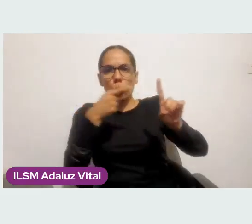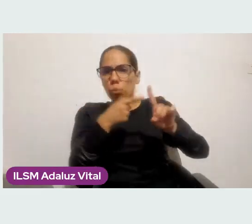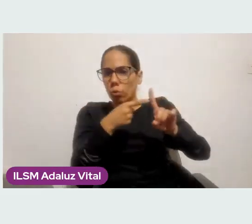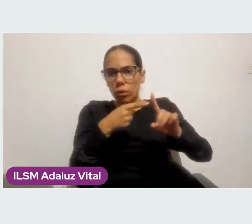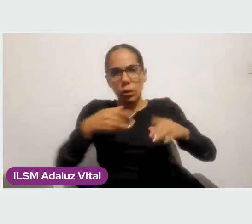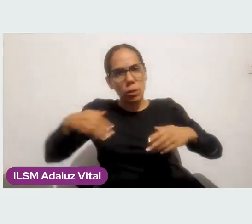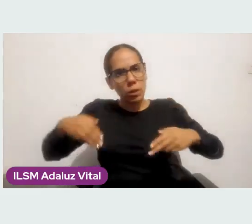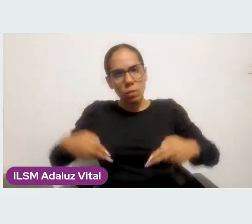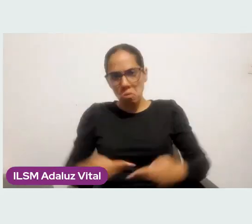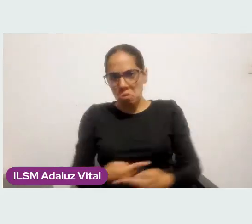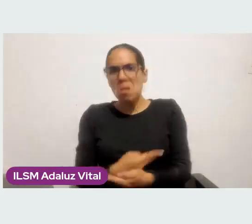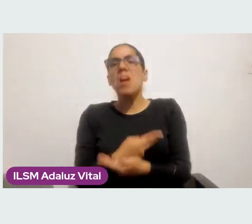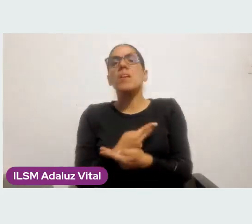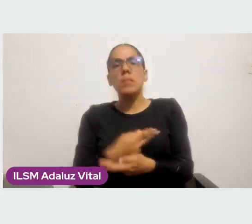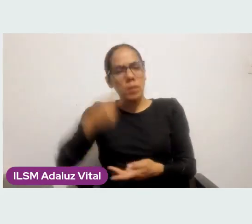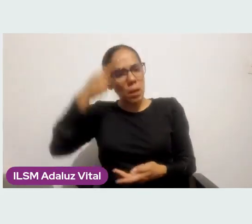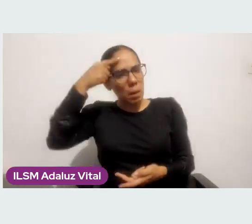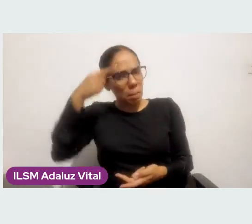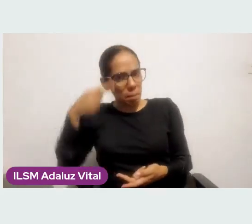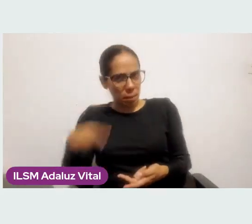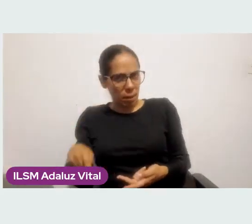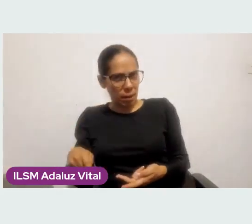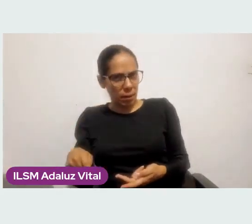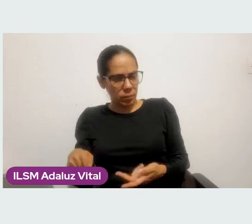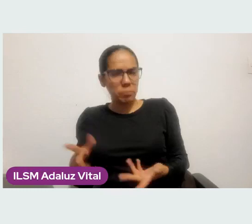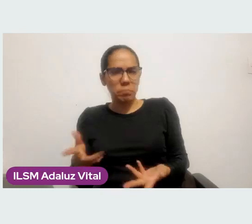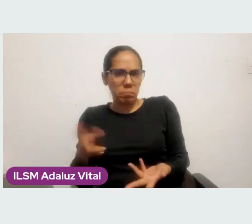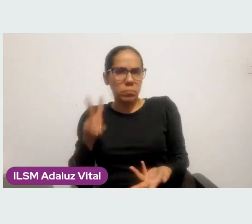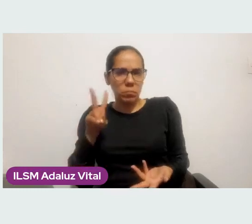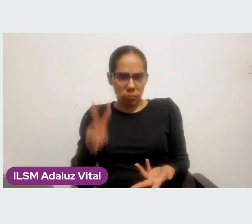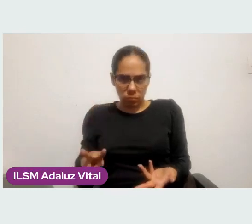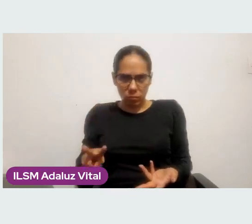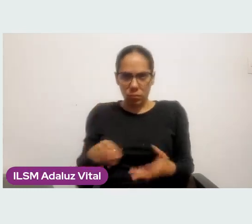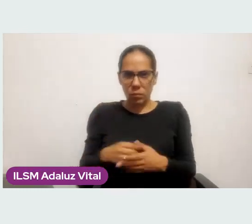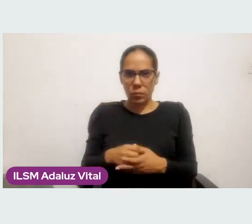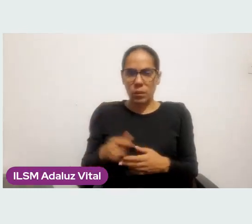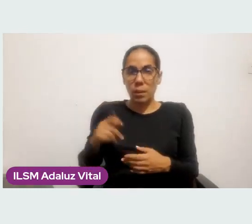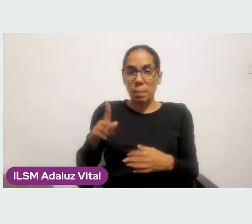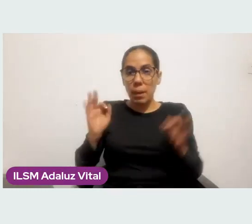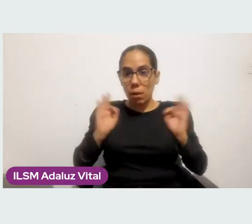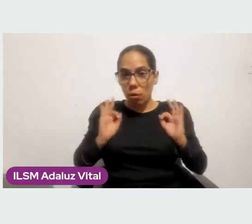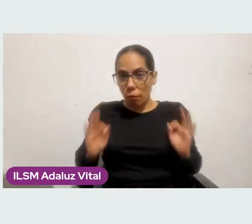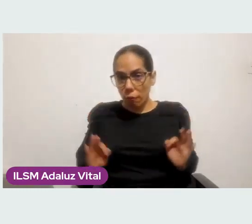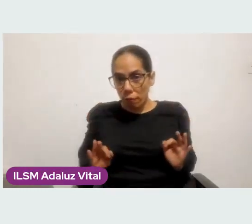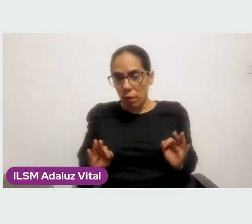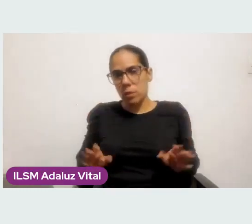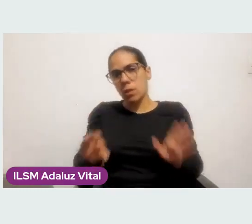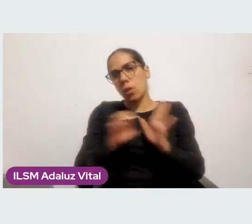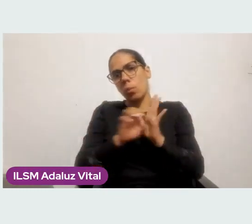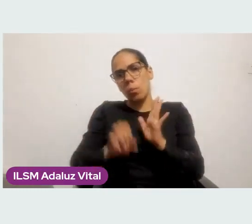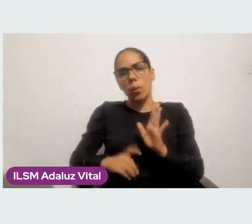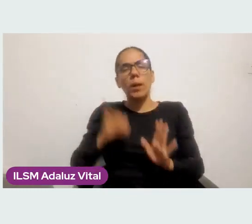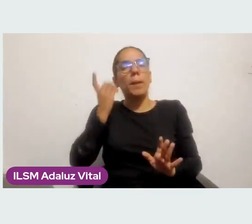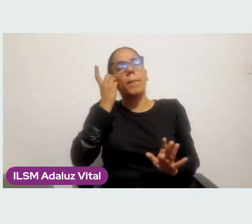como usted lo decía hace rato, Anabel, la parte física, dormir bien, comer bien,